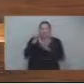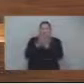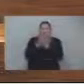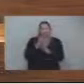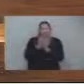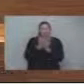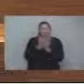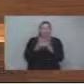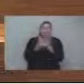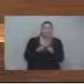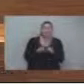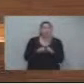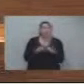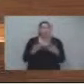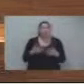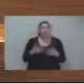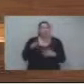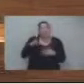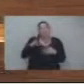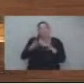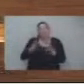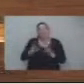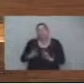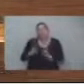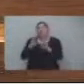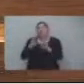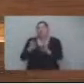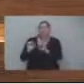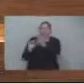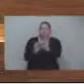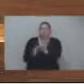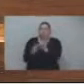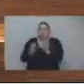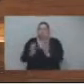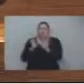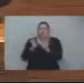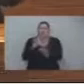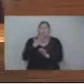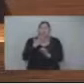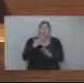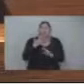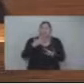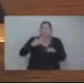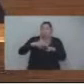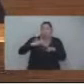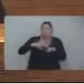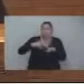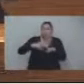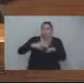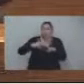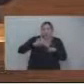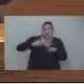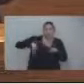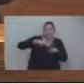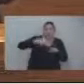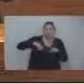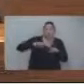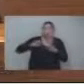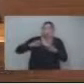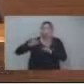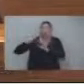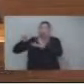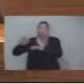semi-inmunidad, porque los parlamentarios regionales, que es nuestro caso, no tenemos esa inmunidad que tienen los parlamentarios en las Cortes Generales de